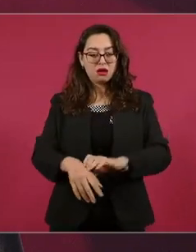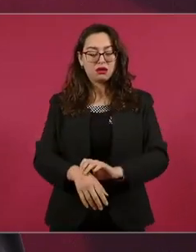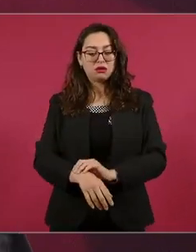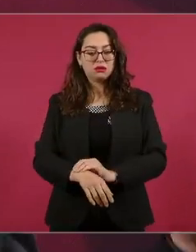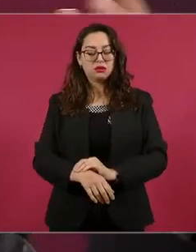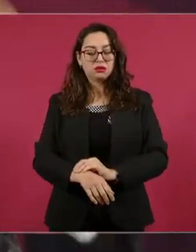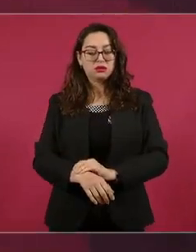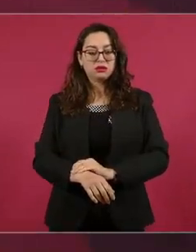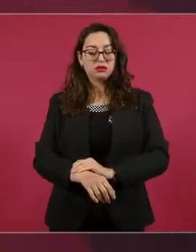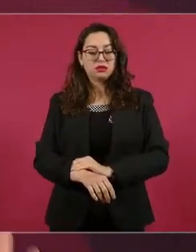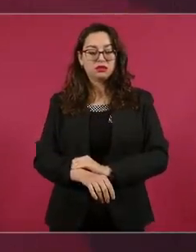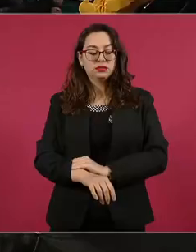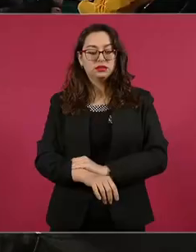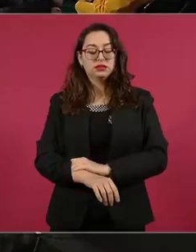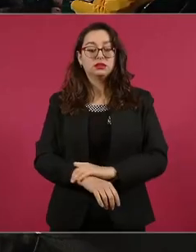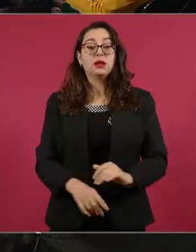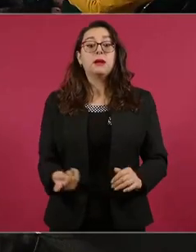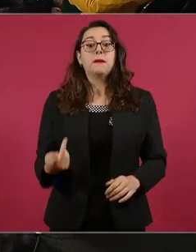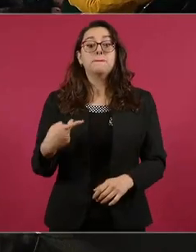Pero estas empresas